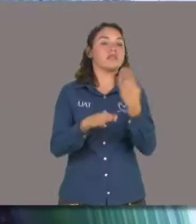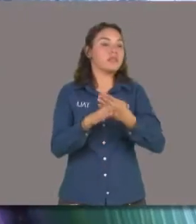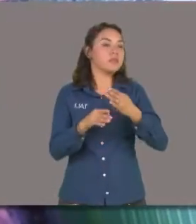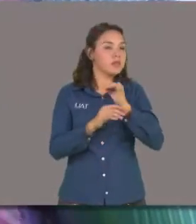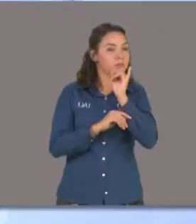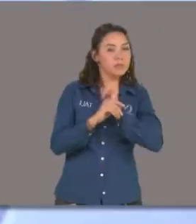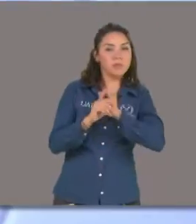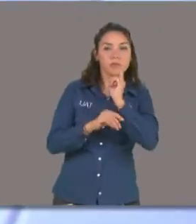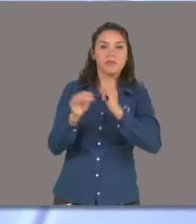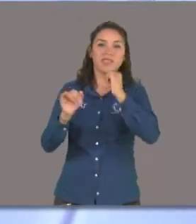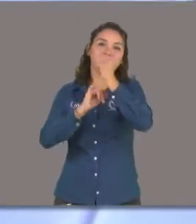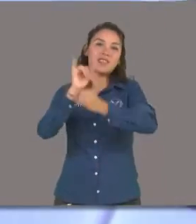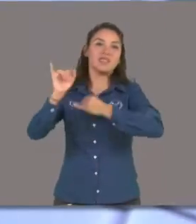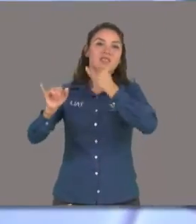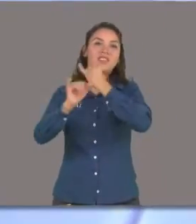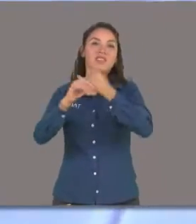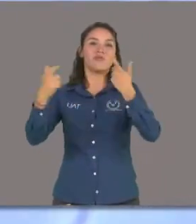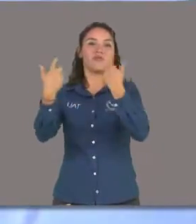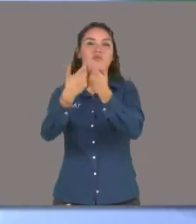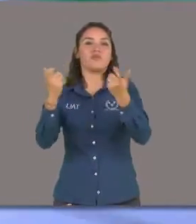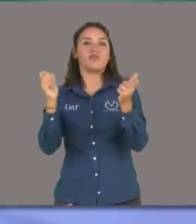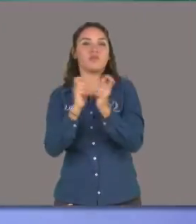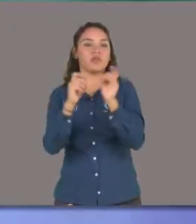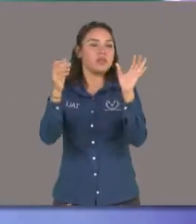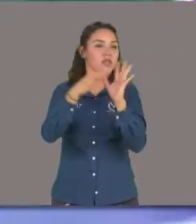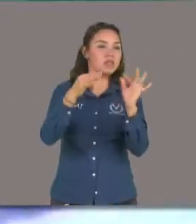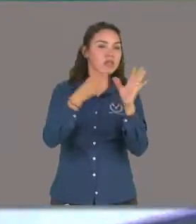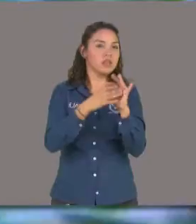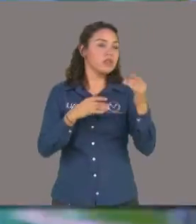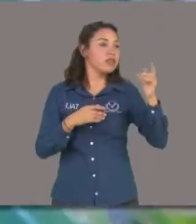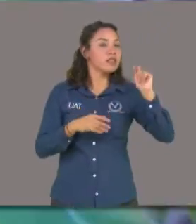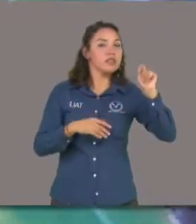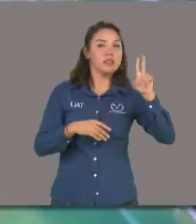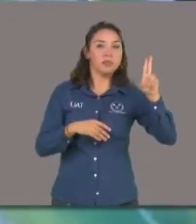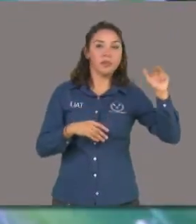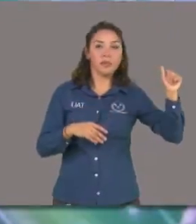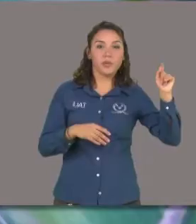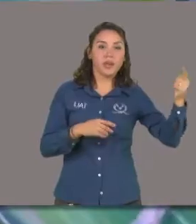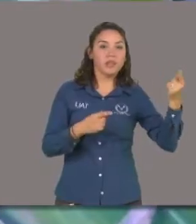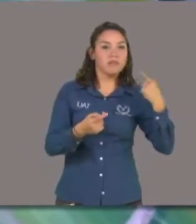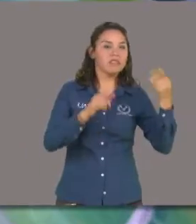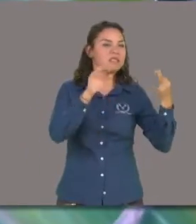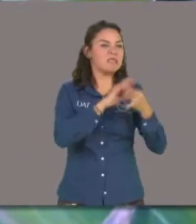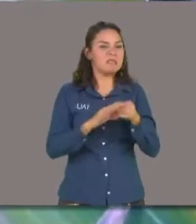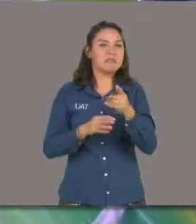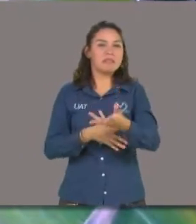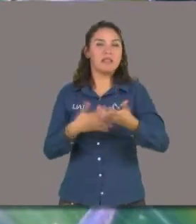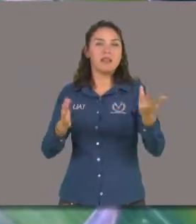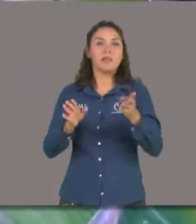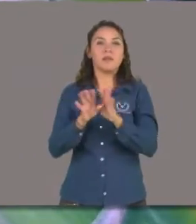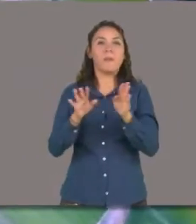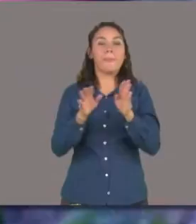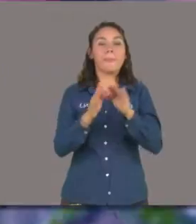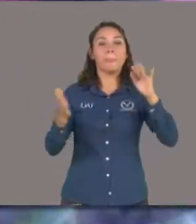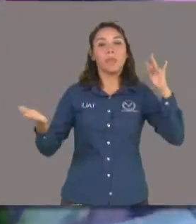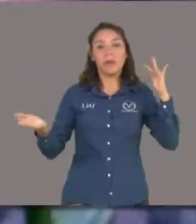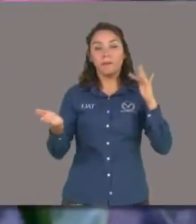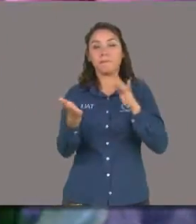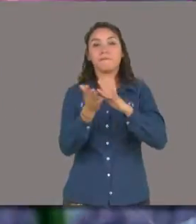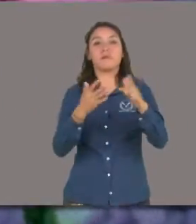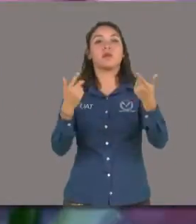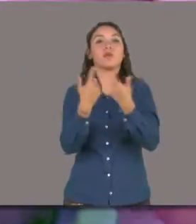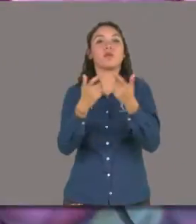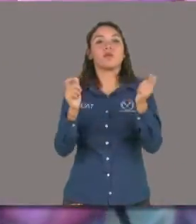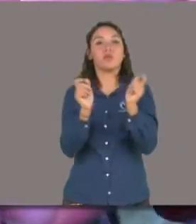Konstantin Grevenikov, del Centro de Toda Rusia para la Cuarentena Vegetal, es quien viene al frente de esta delegación internacional y